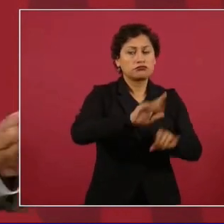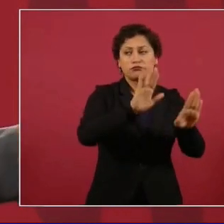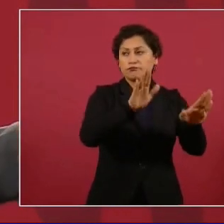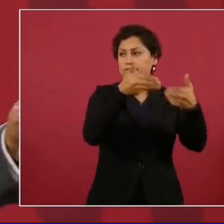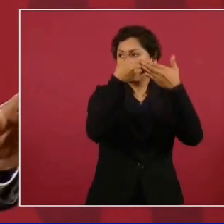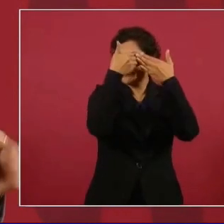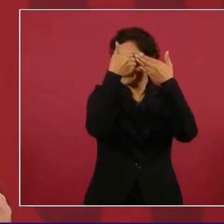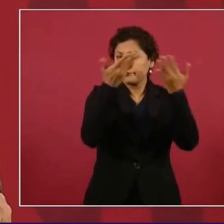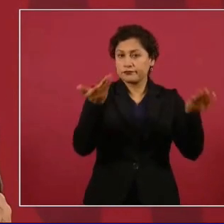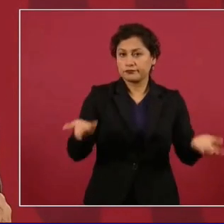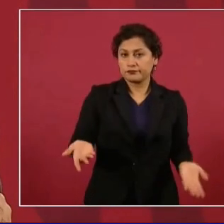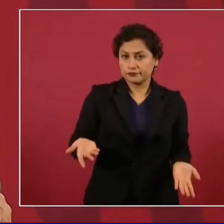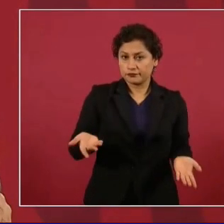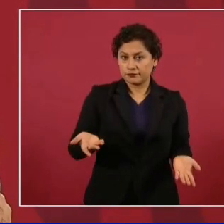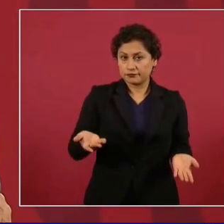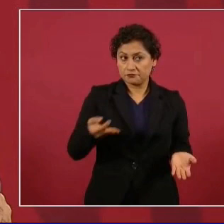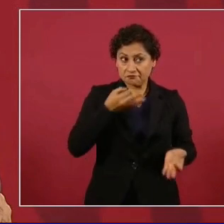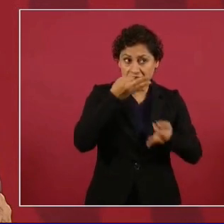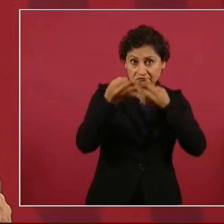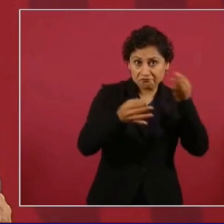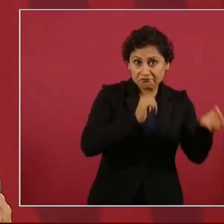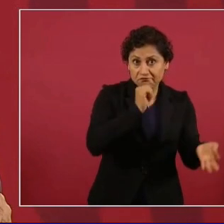nadie supo,